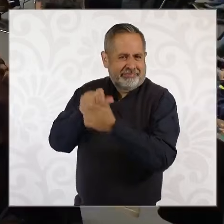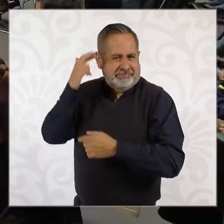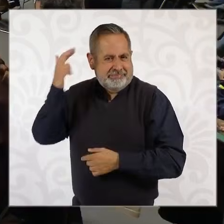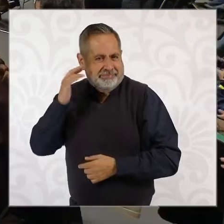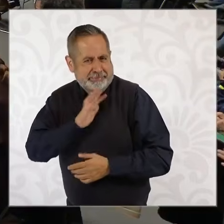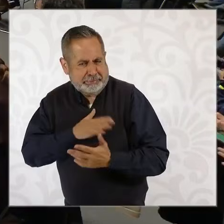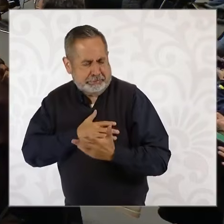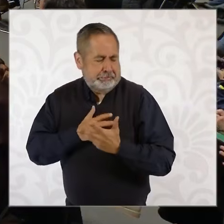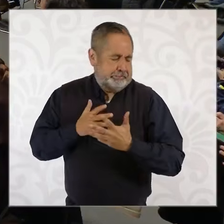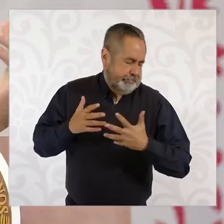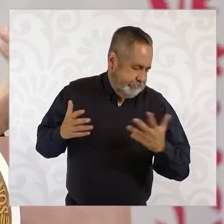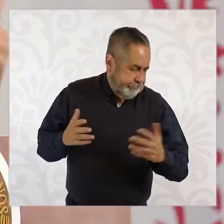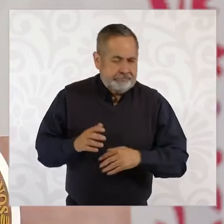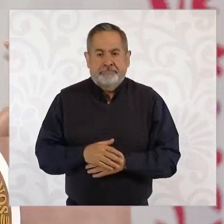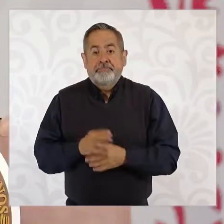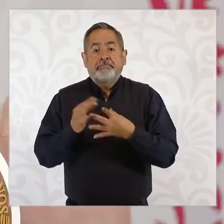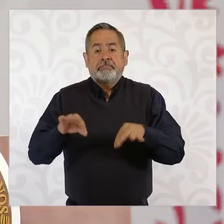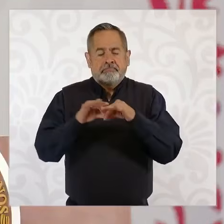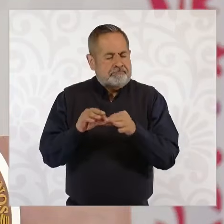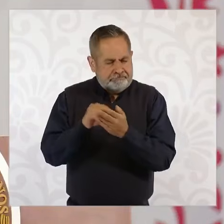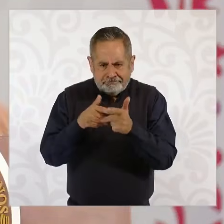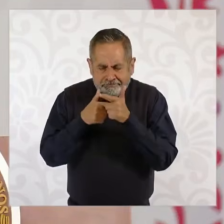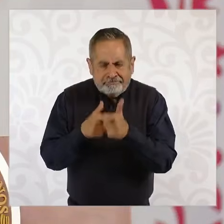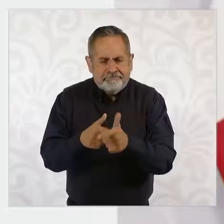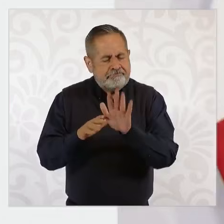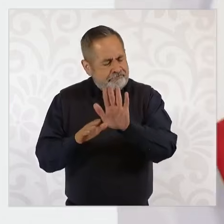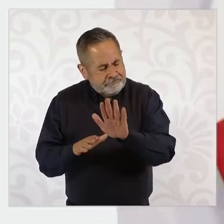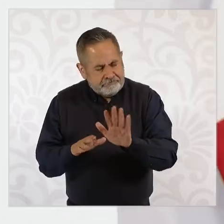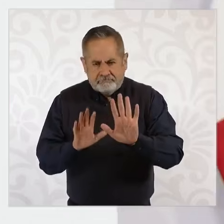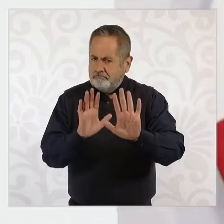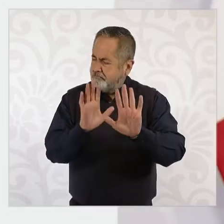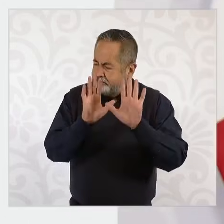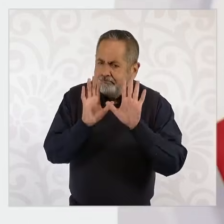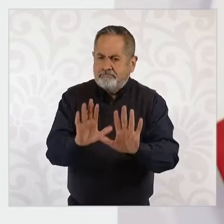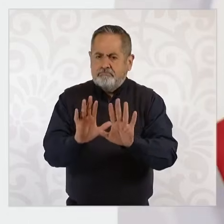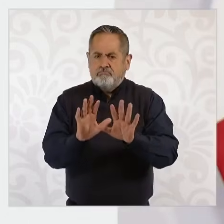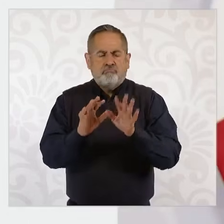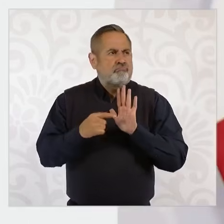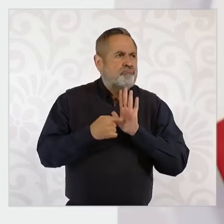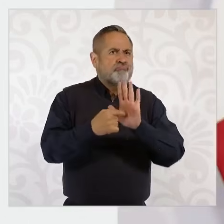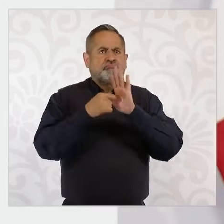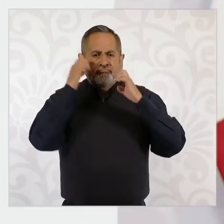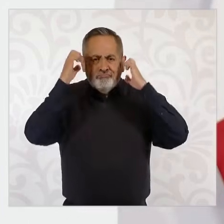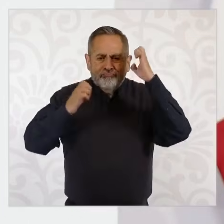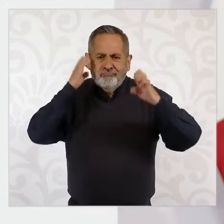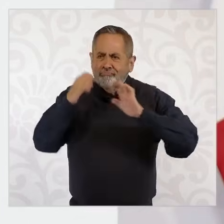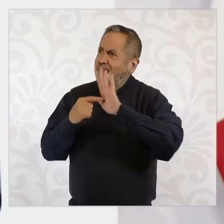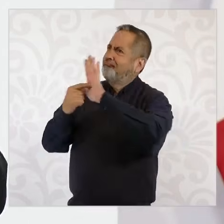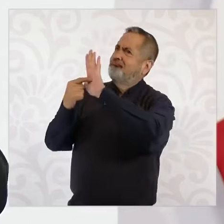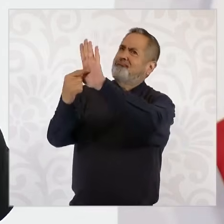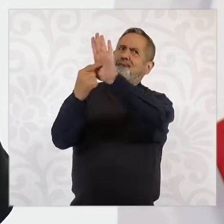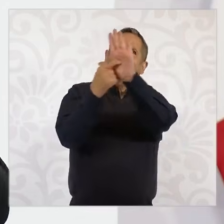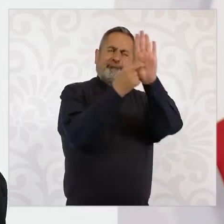Entonces es importante que sigamos en esta visión, que sigamos enviando muchas exposiciones,